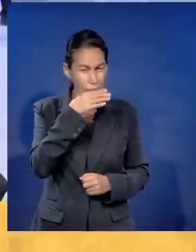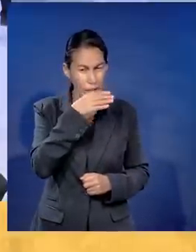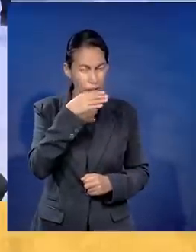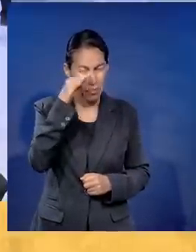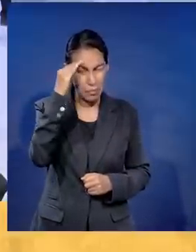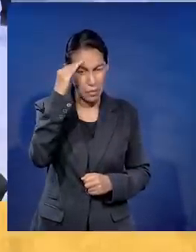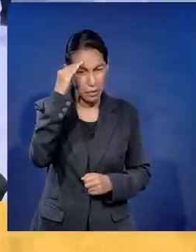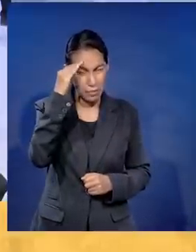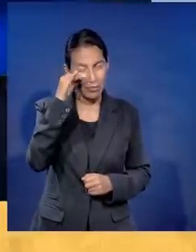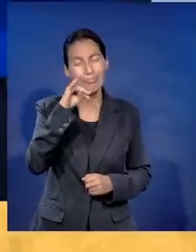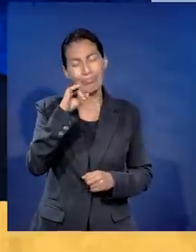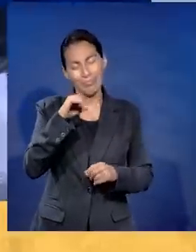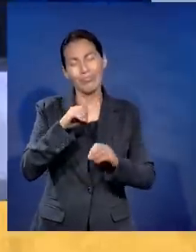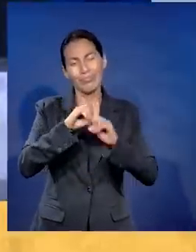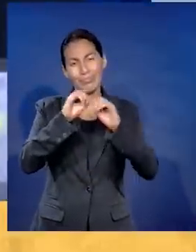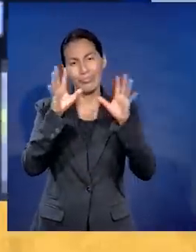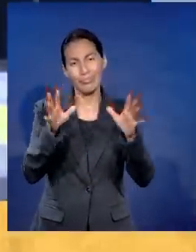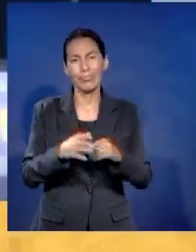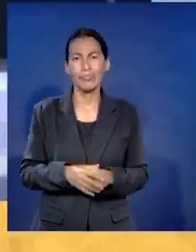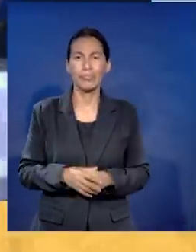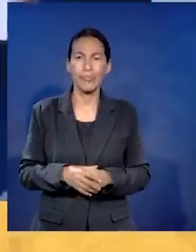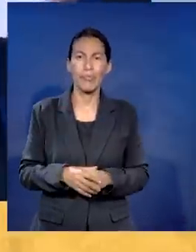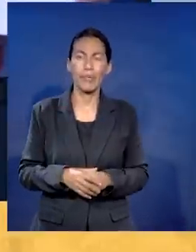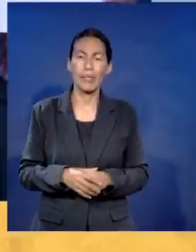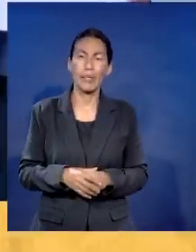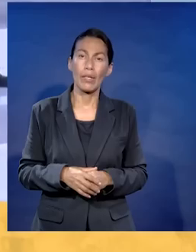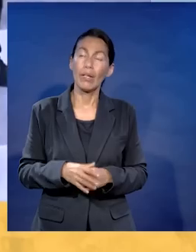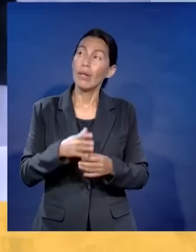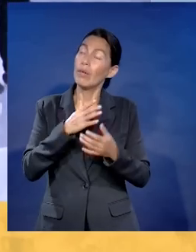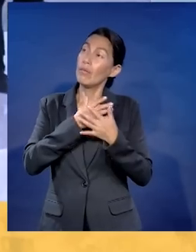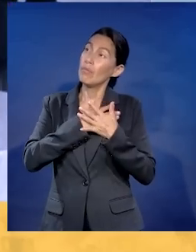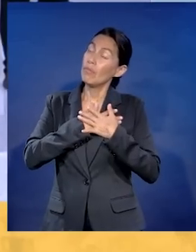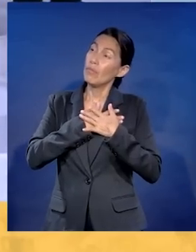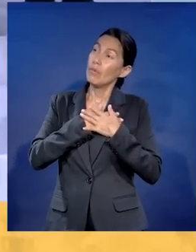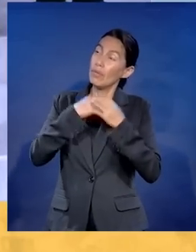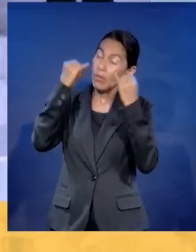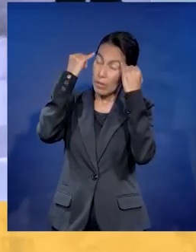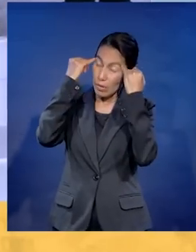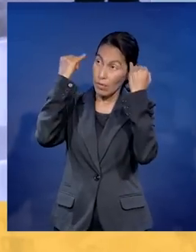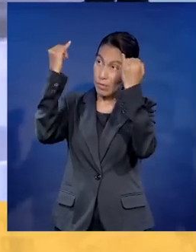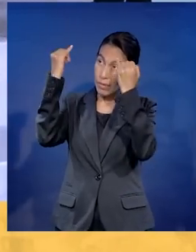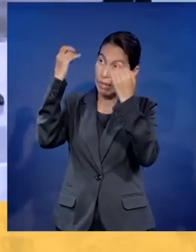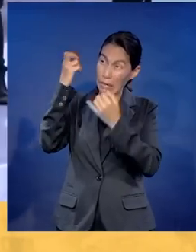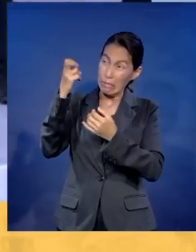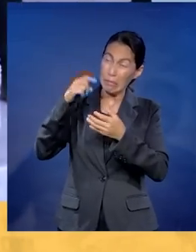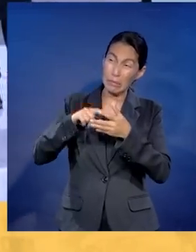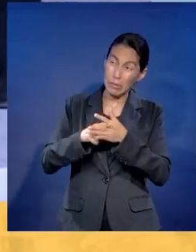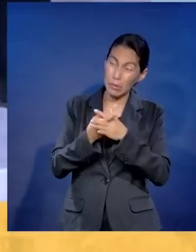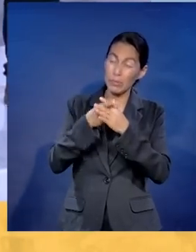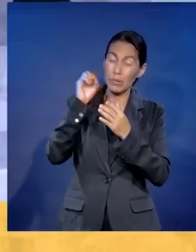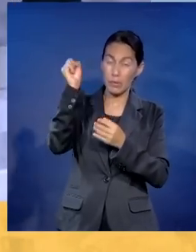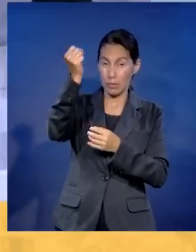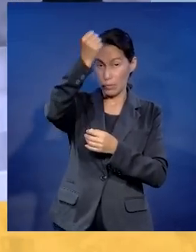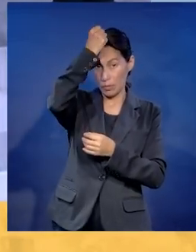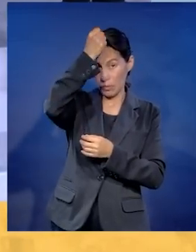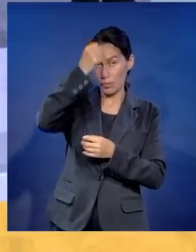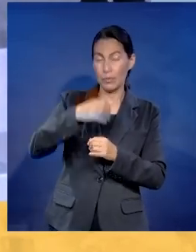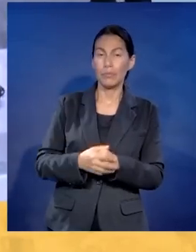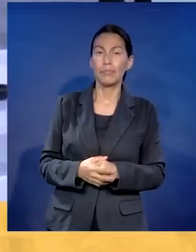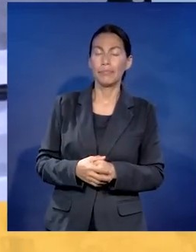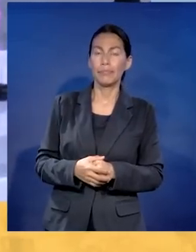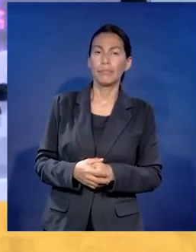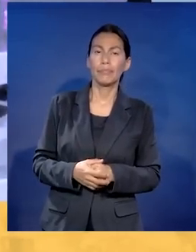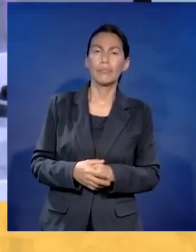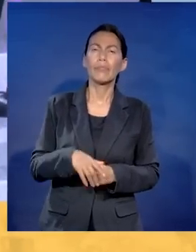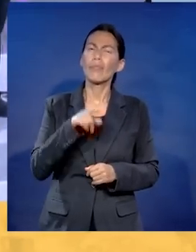Dios es el principio de la sabiduría el temor a Jehová es el principio de la sabiduría yo recuerdo como les dije que a veces mis compañeros